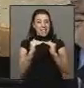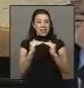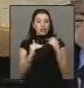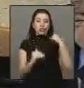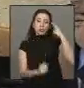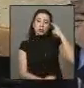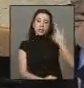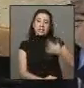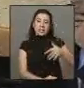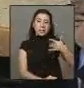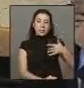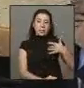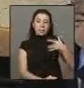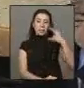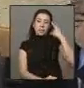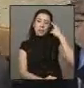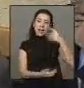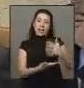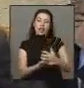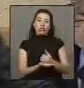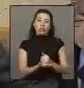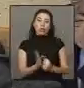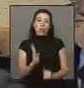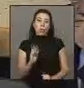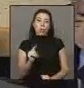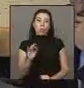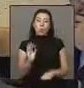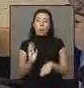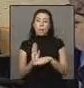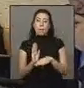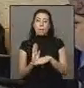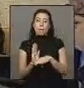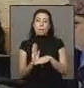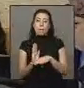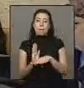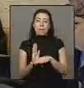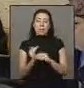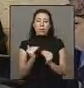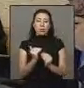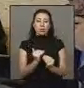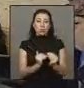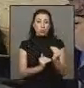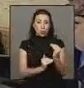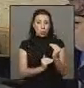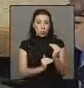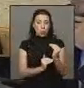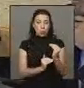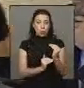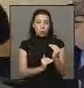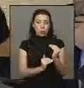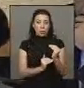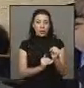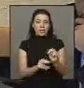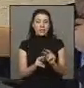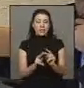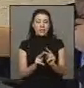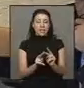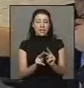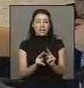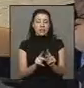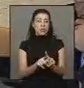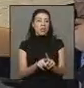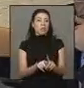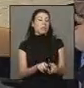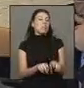más importante para que los salarios brutos mínimos suban considerablemente, y aquí se aplica un criterio